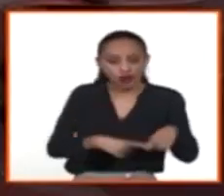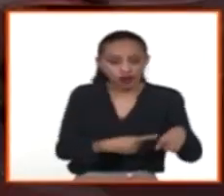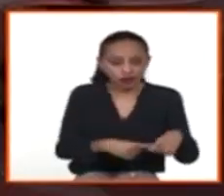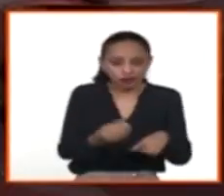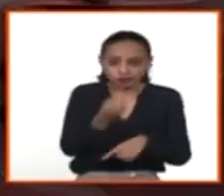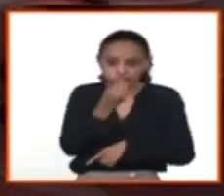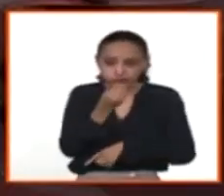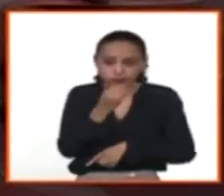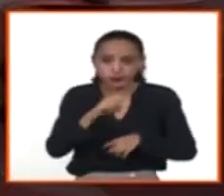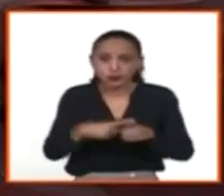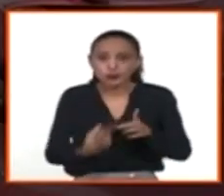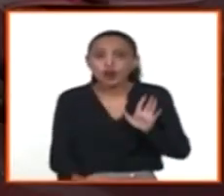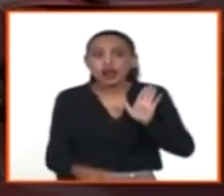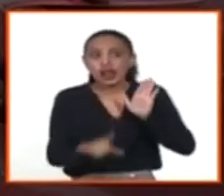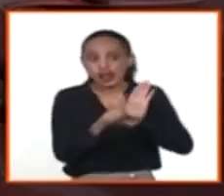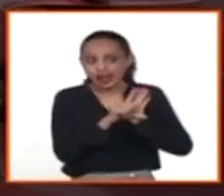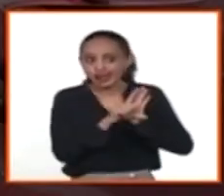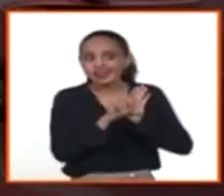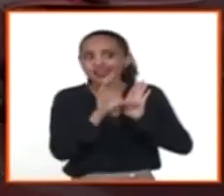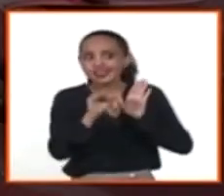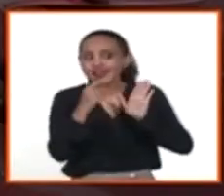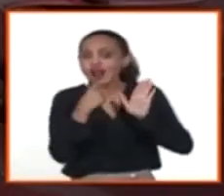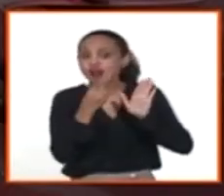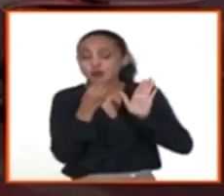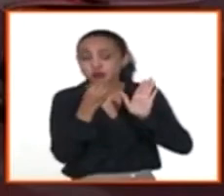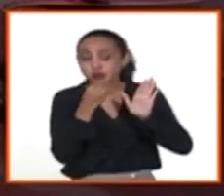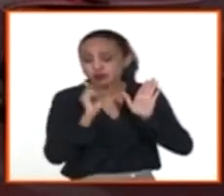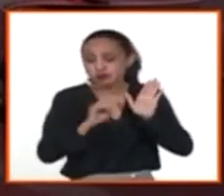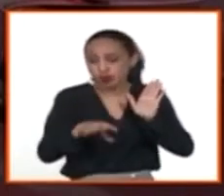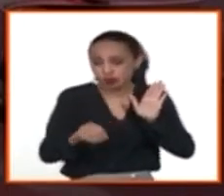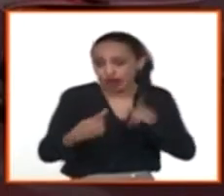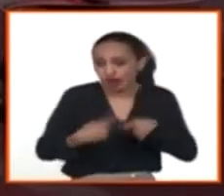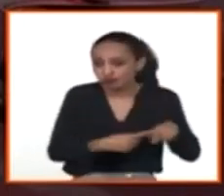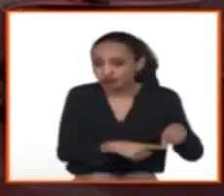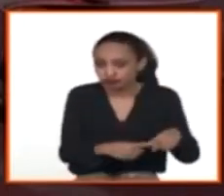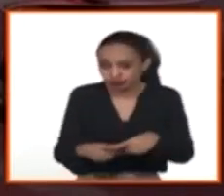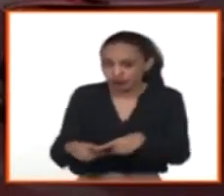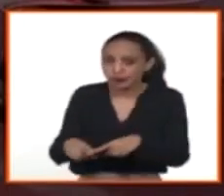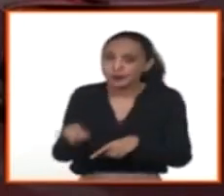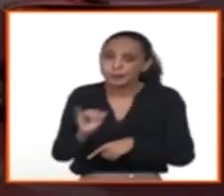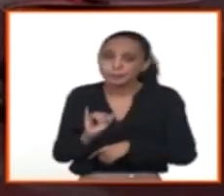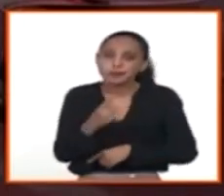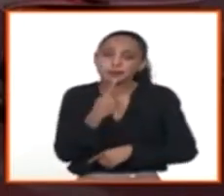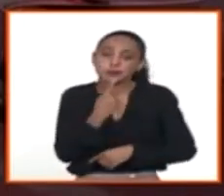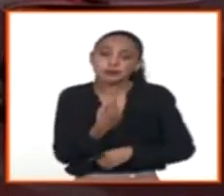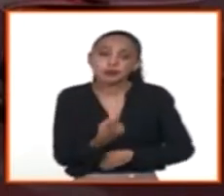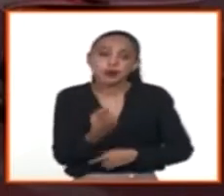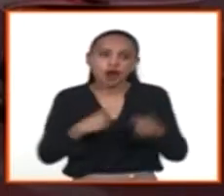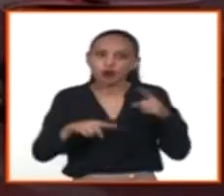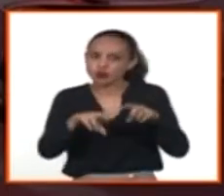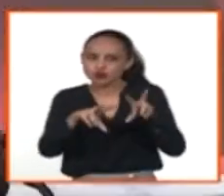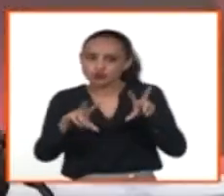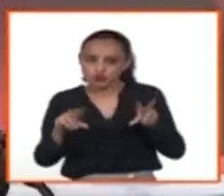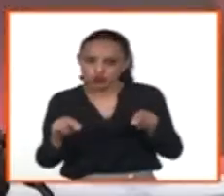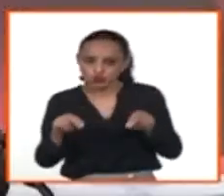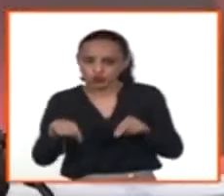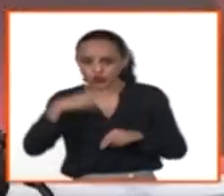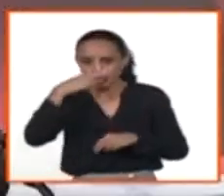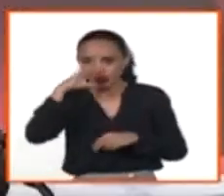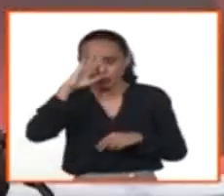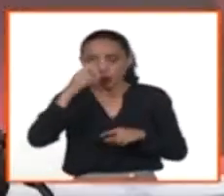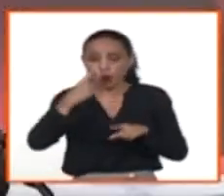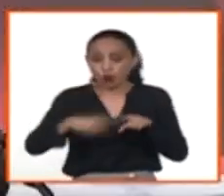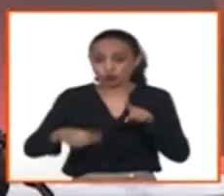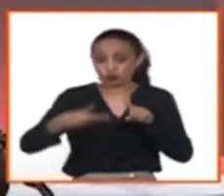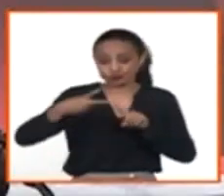una norma con este rango y que pudiera crearse un comité y desarrollarse, o sea, era constituida una novedad. Otro aspecto en que